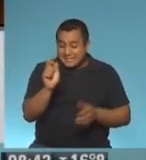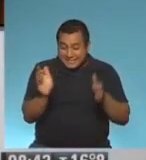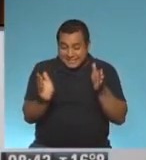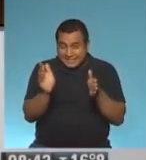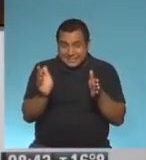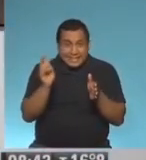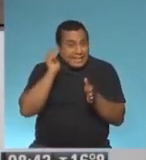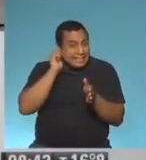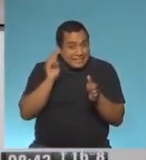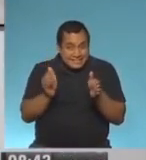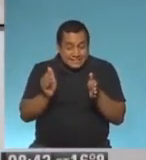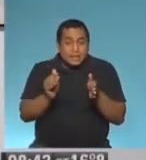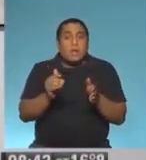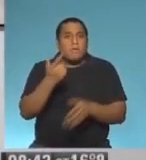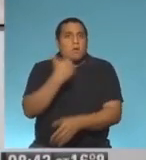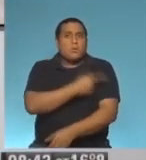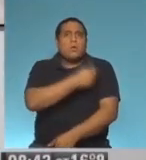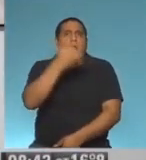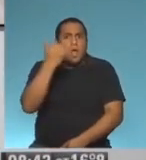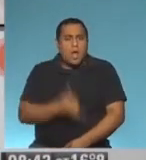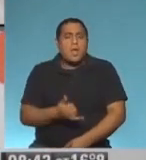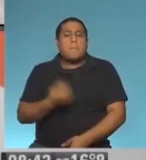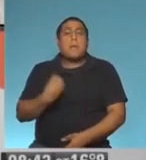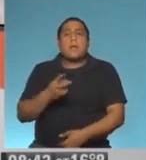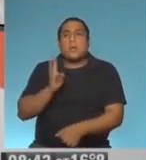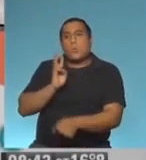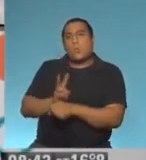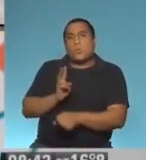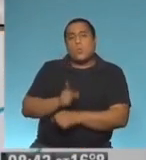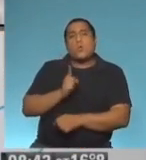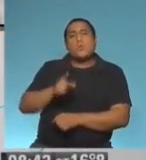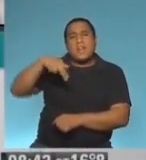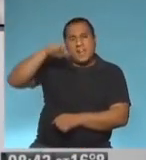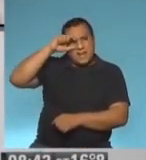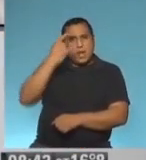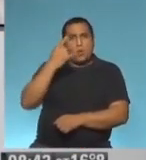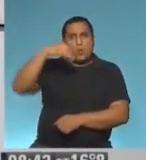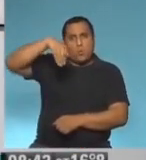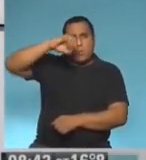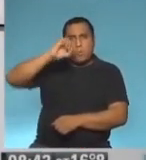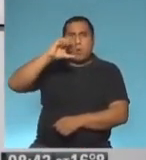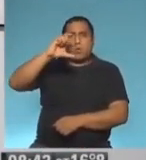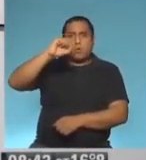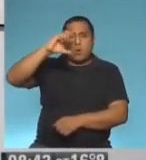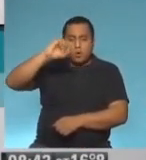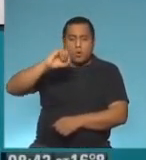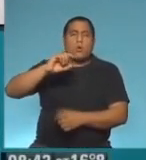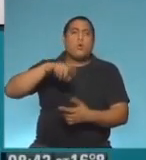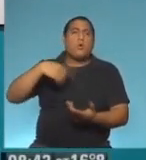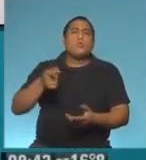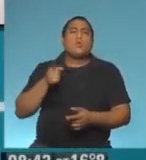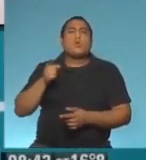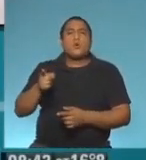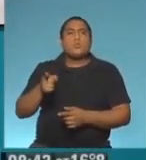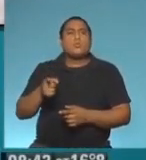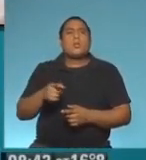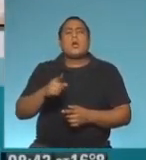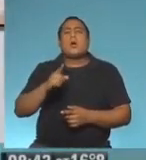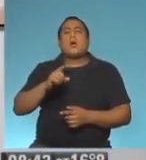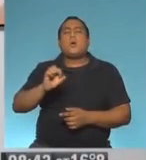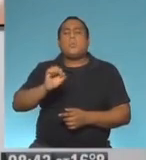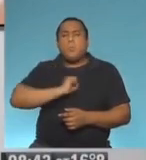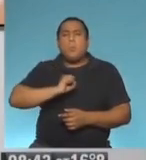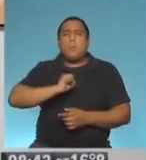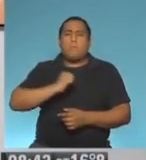tenéis vacunas que te están esperando para cubrirte y cuidarte contra el neumococo contra la tos convulsa también conocida como la coruña